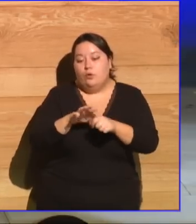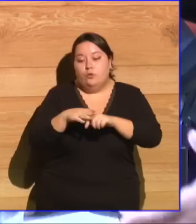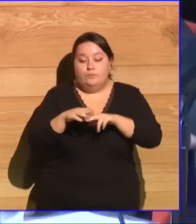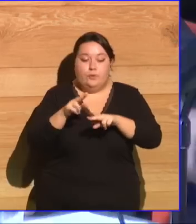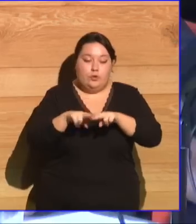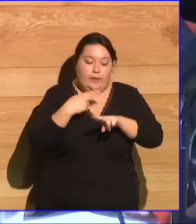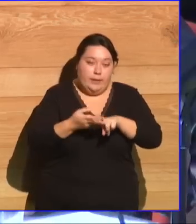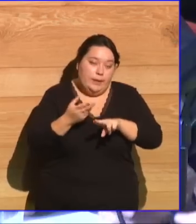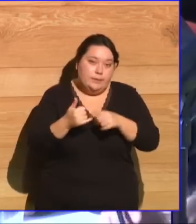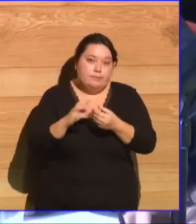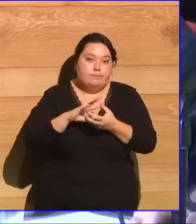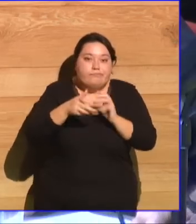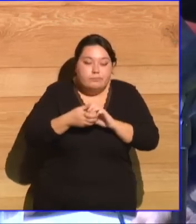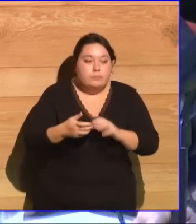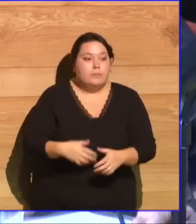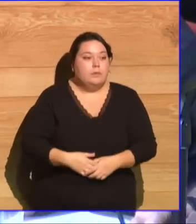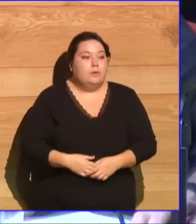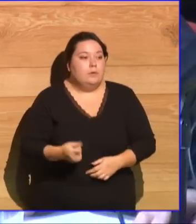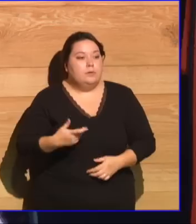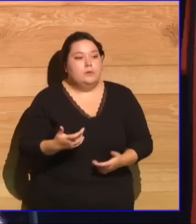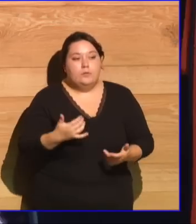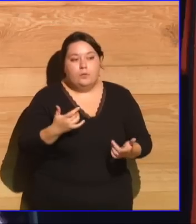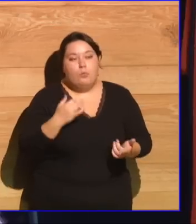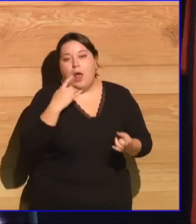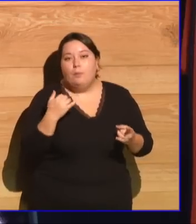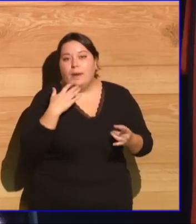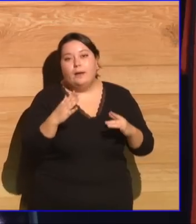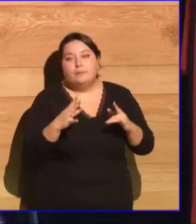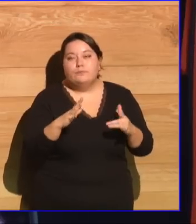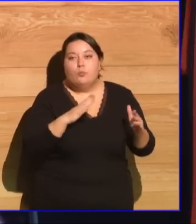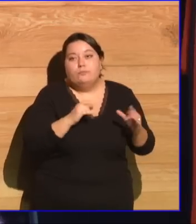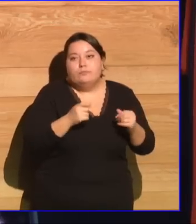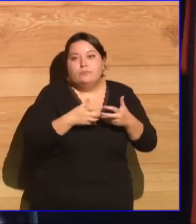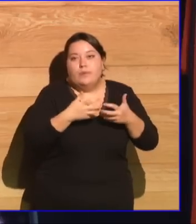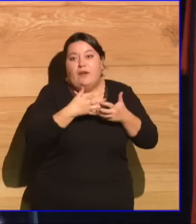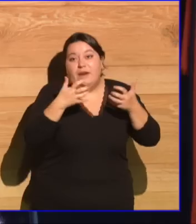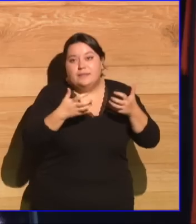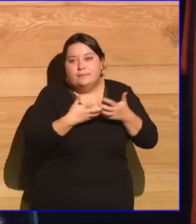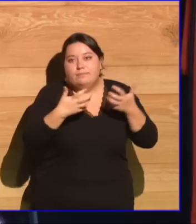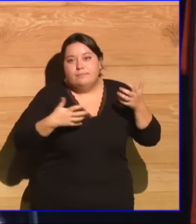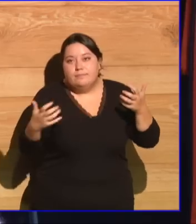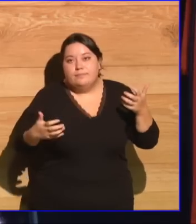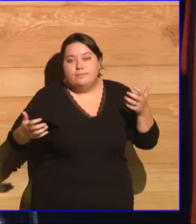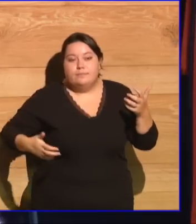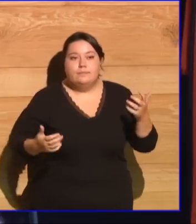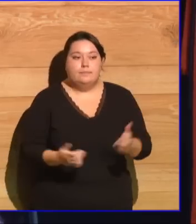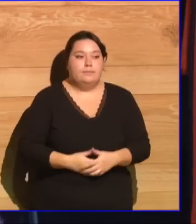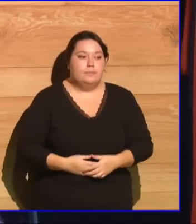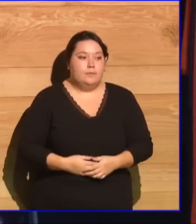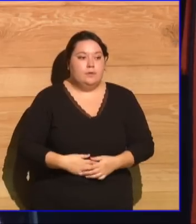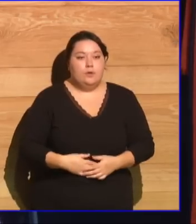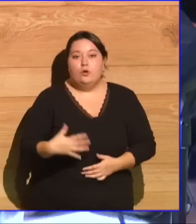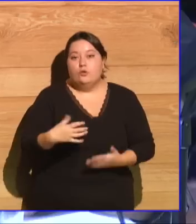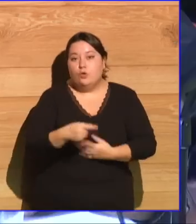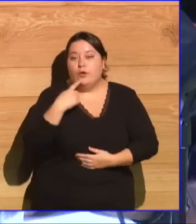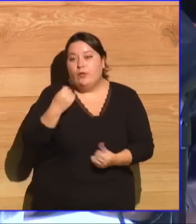en el estuvieras armario. buscando un puente para hilar con tu siguiente palabra. En absoluto, Vale. en absoluto. Todo lo que yo digo es magro. Sí. O sea